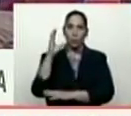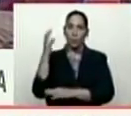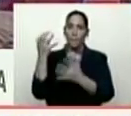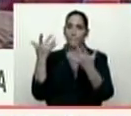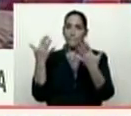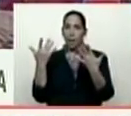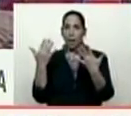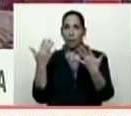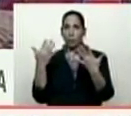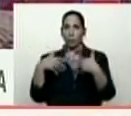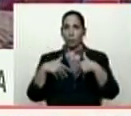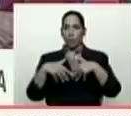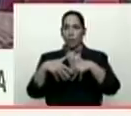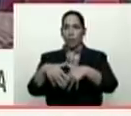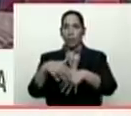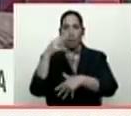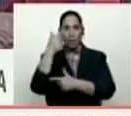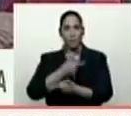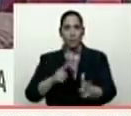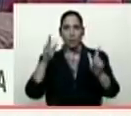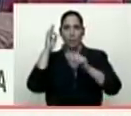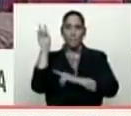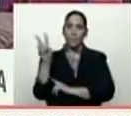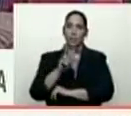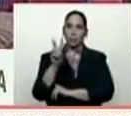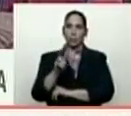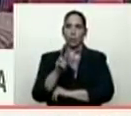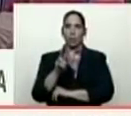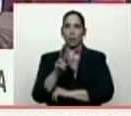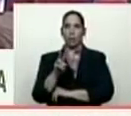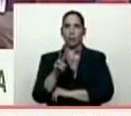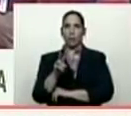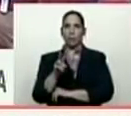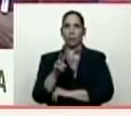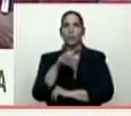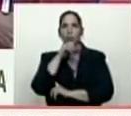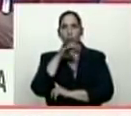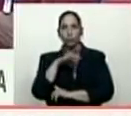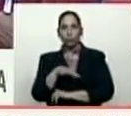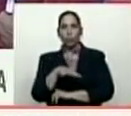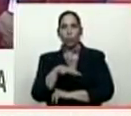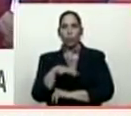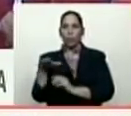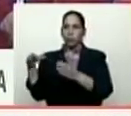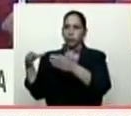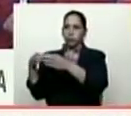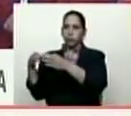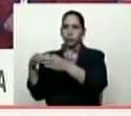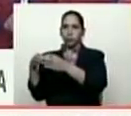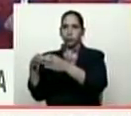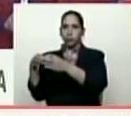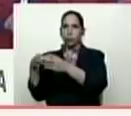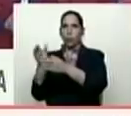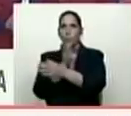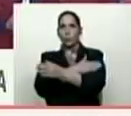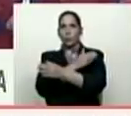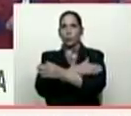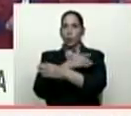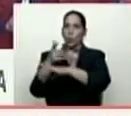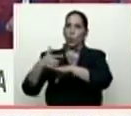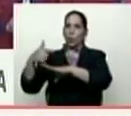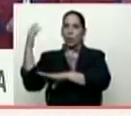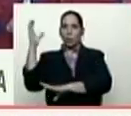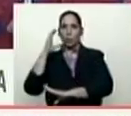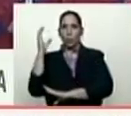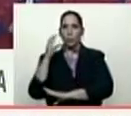Ejército Libertador de Venezuela, saliendo al paso a la manipulación de la historia por parte de la oligarquía gobernante de ese país, que pretende